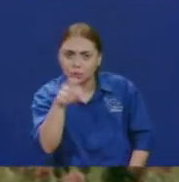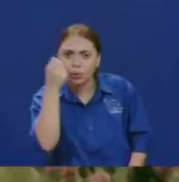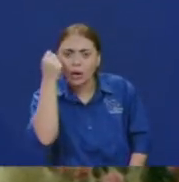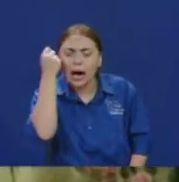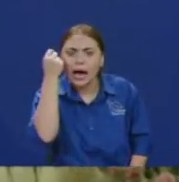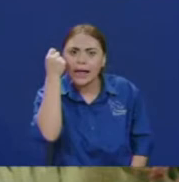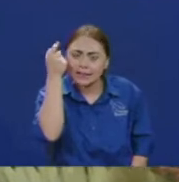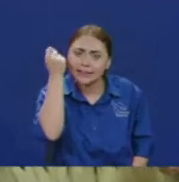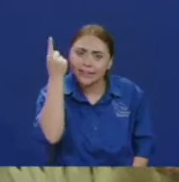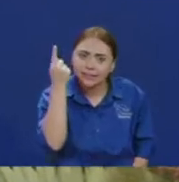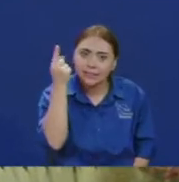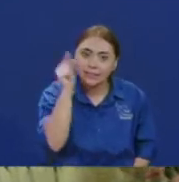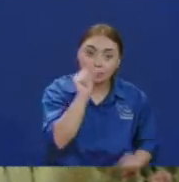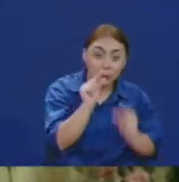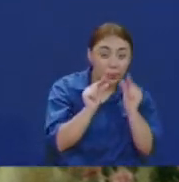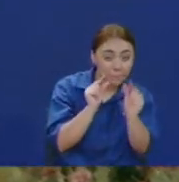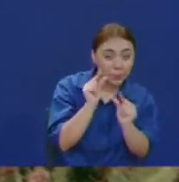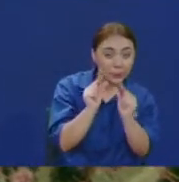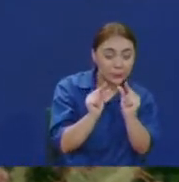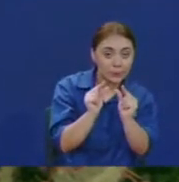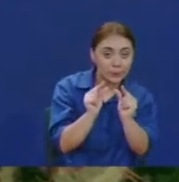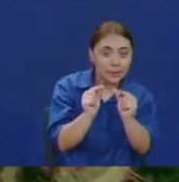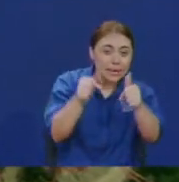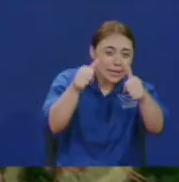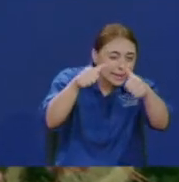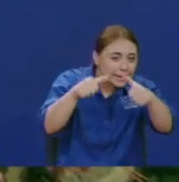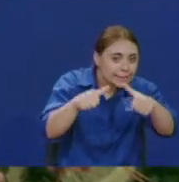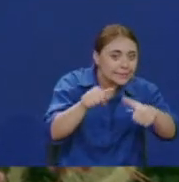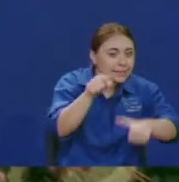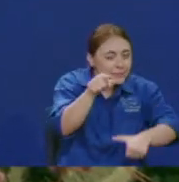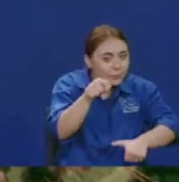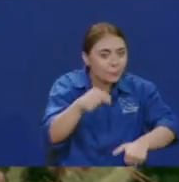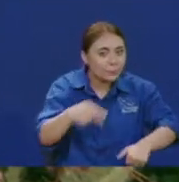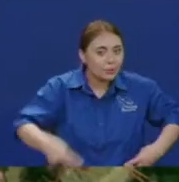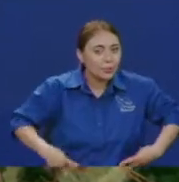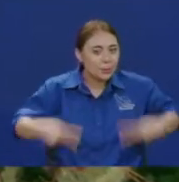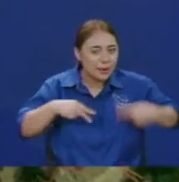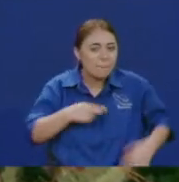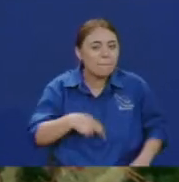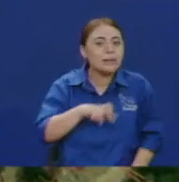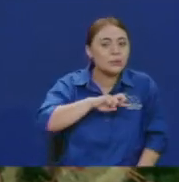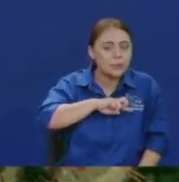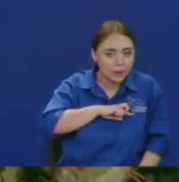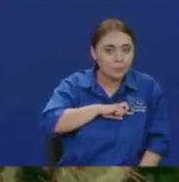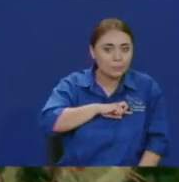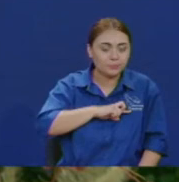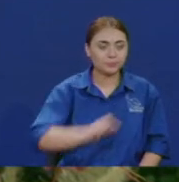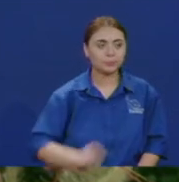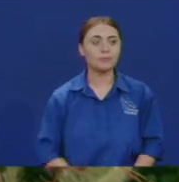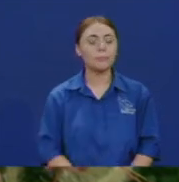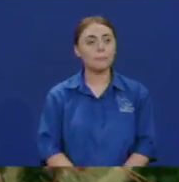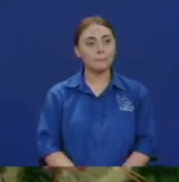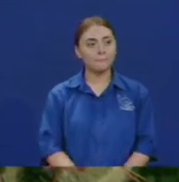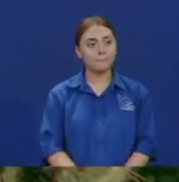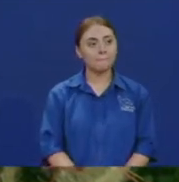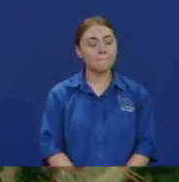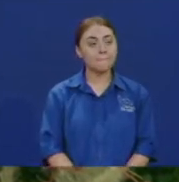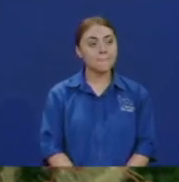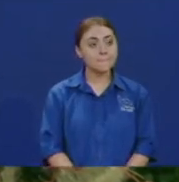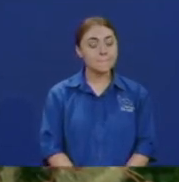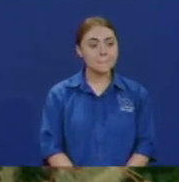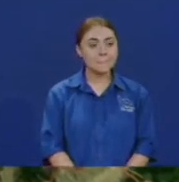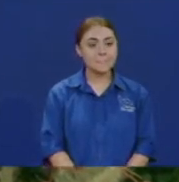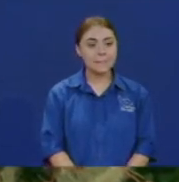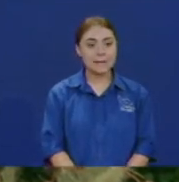Y déjeme explicarle por qué. Porque ahora tenemos eso en el griego se dice rema poneros. Ni siquiera